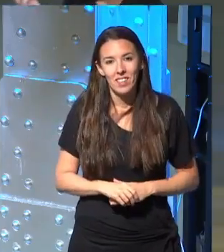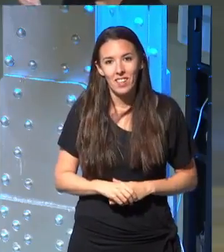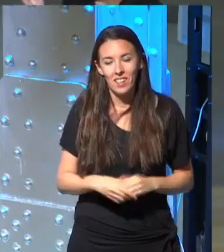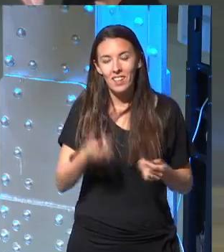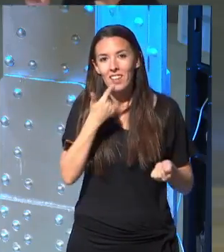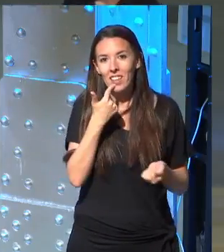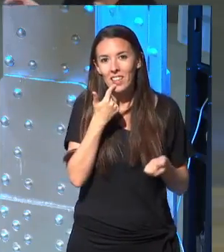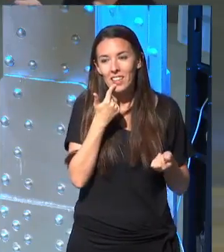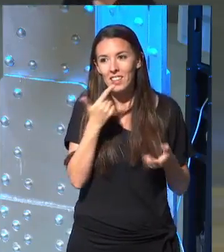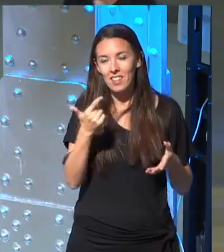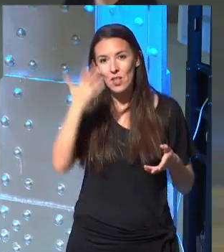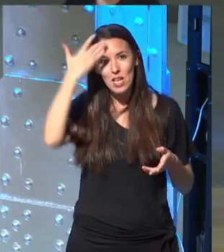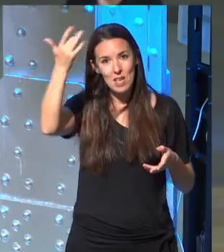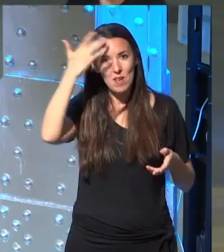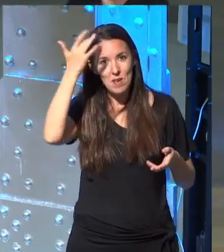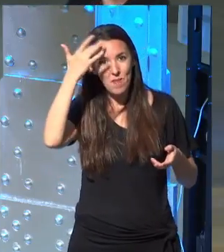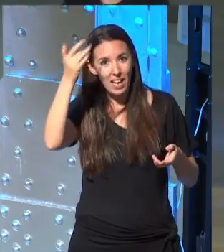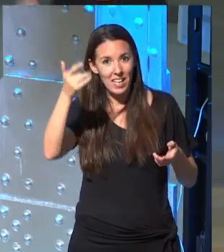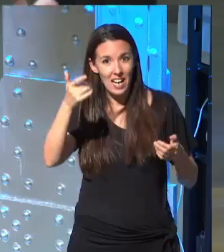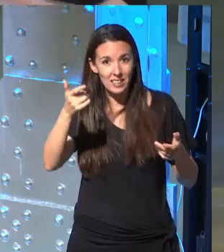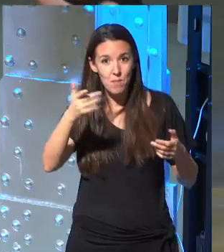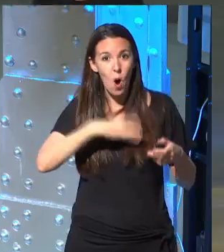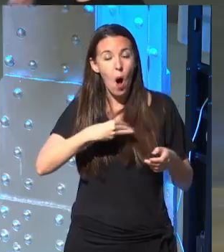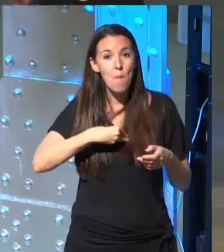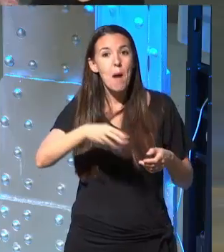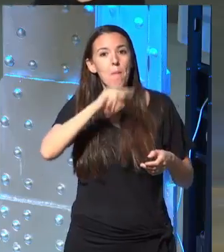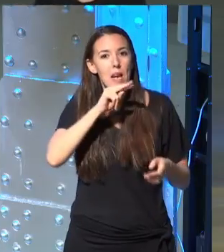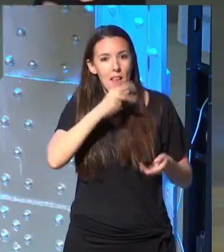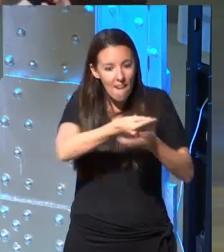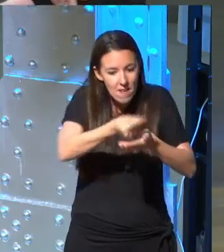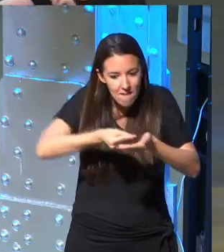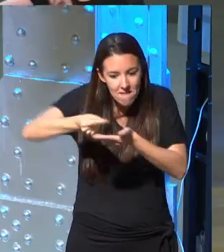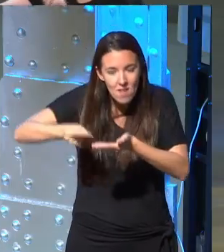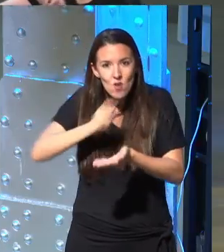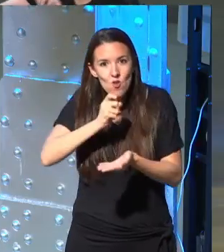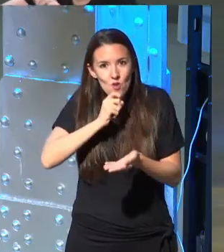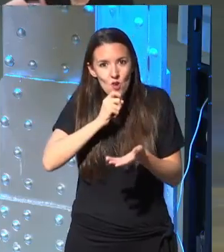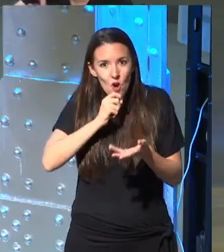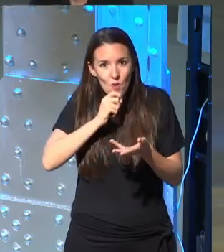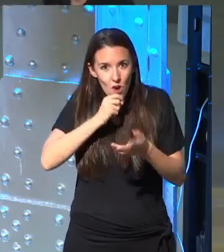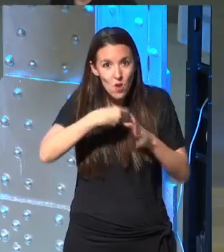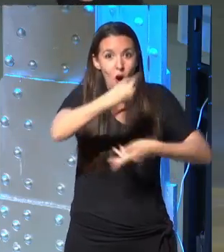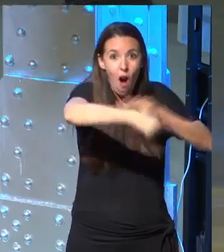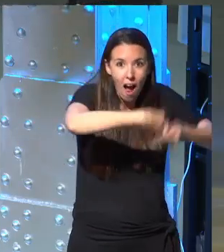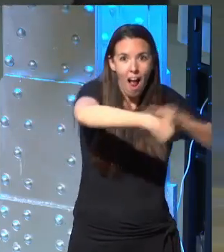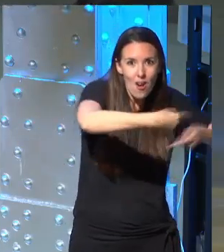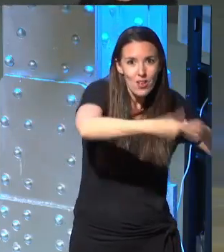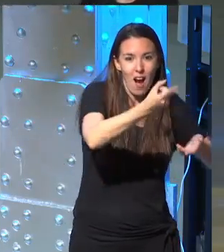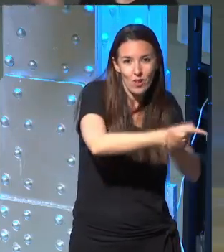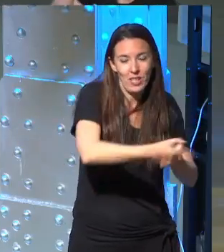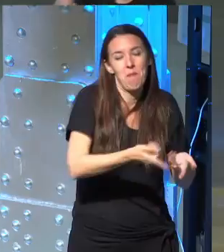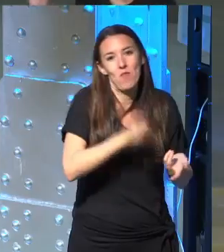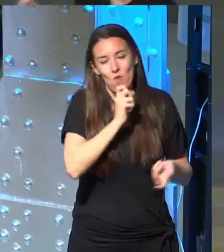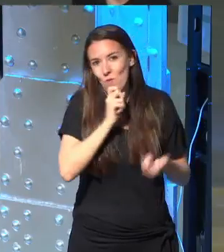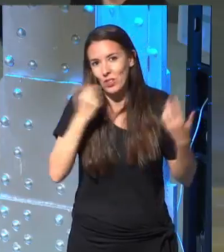parte favorita es imaginarte escribiendo en el papel higiénico, en plan. Sí. Y luego volviendo a enrollar, ¿sabes? O sea, yo